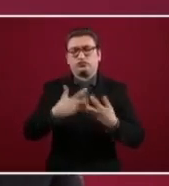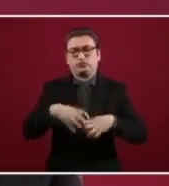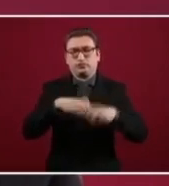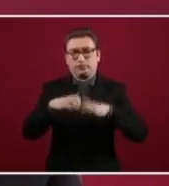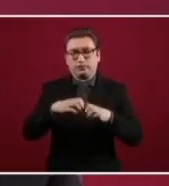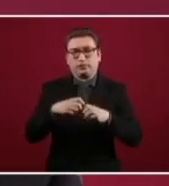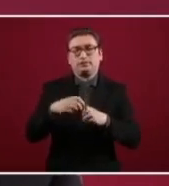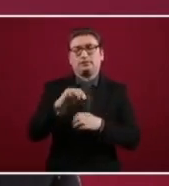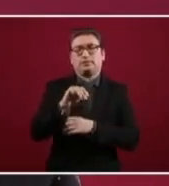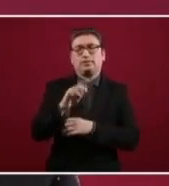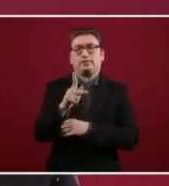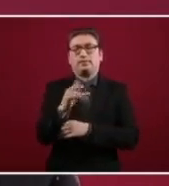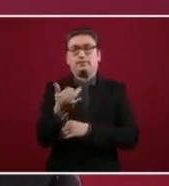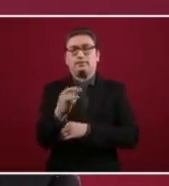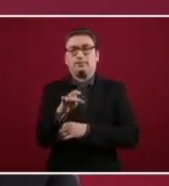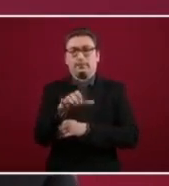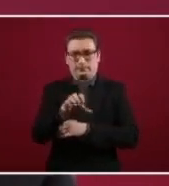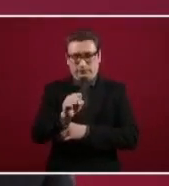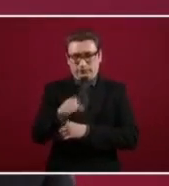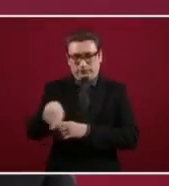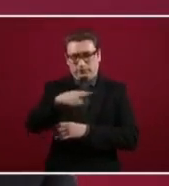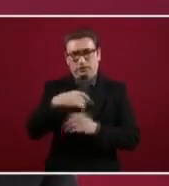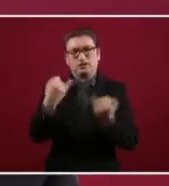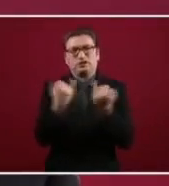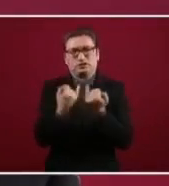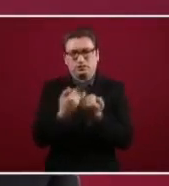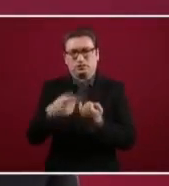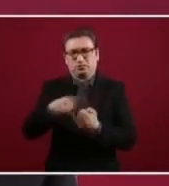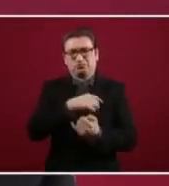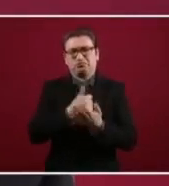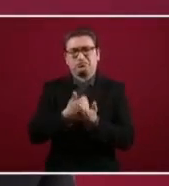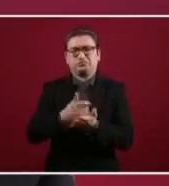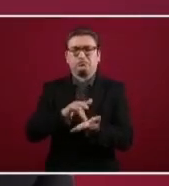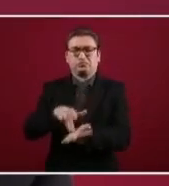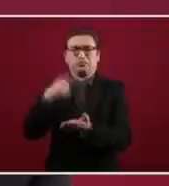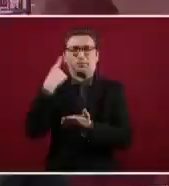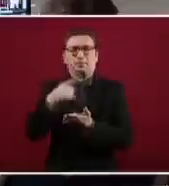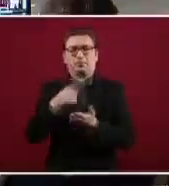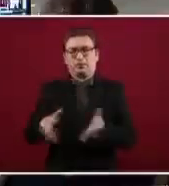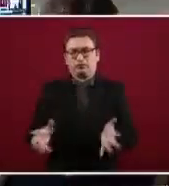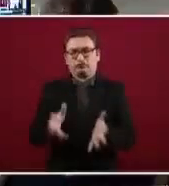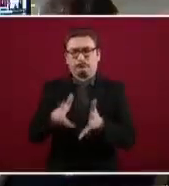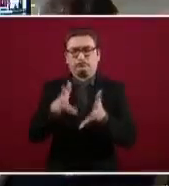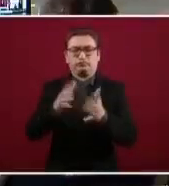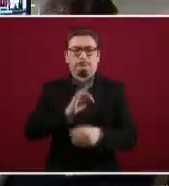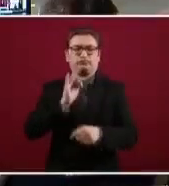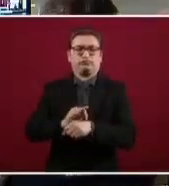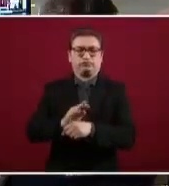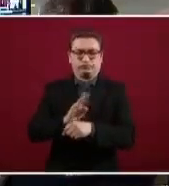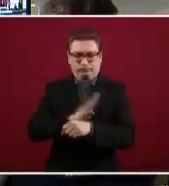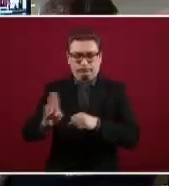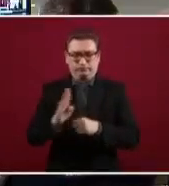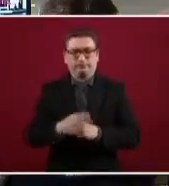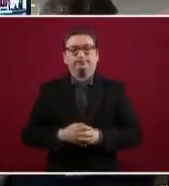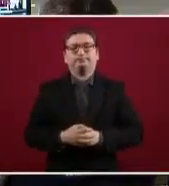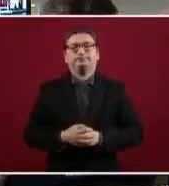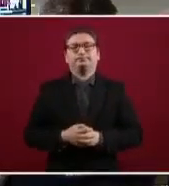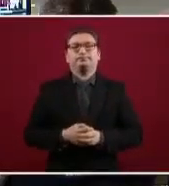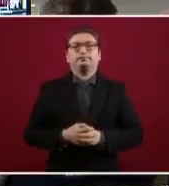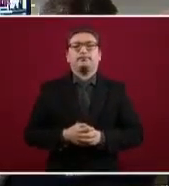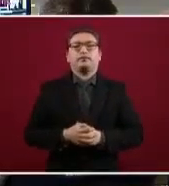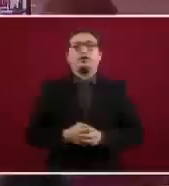la derrama que a este gran evento esto es un apoyo directo a las pymes ya los mipymes